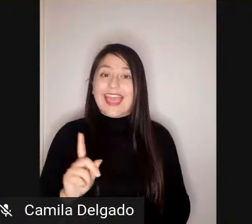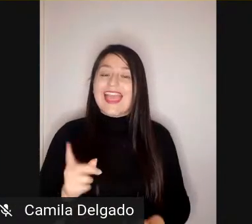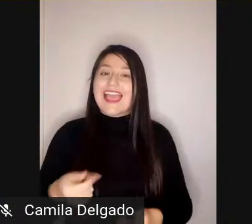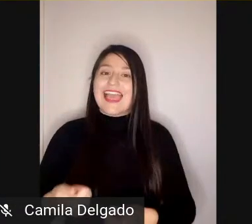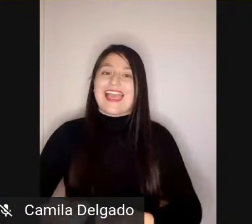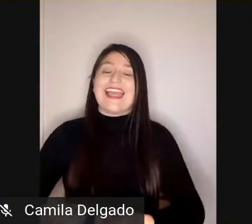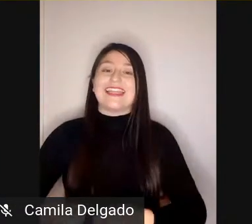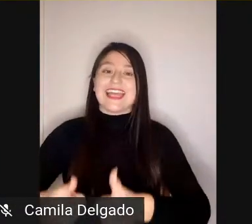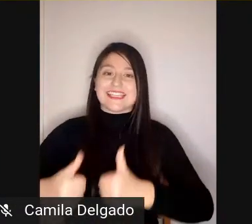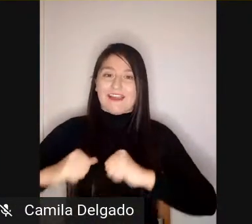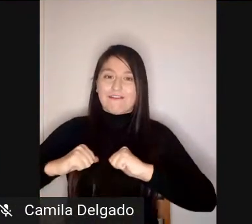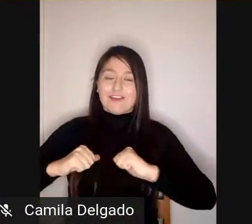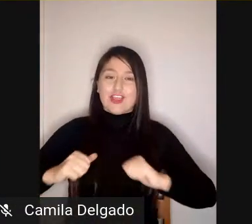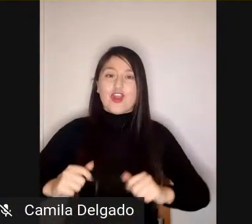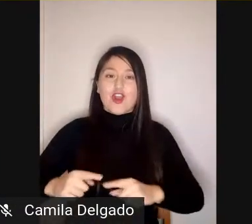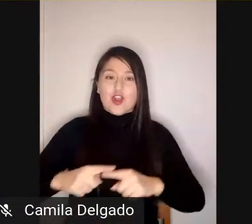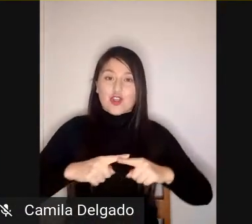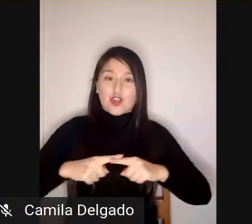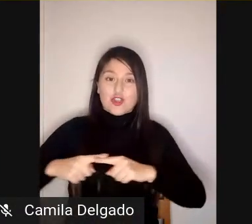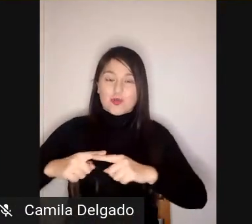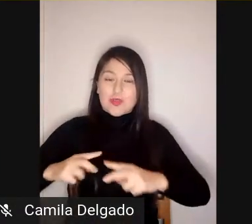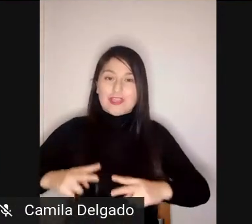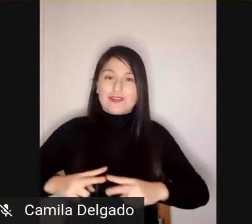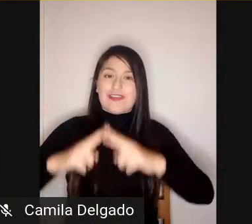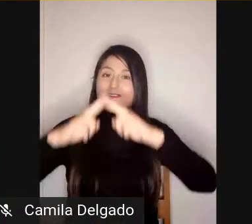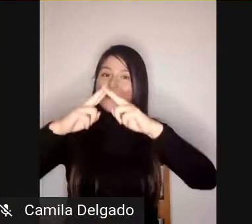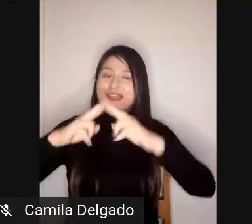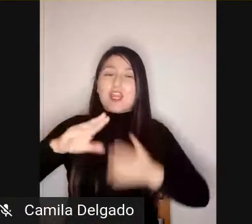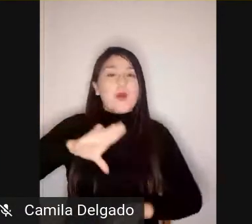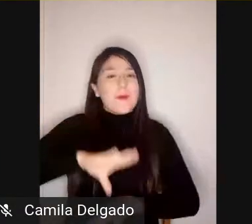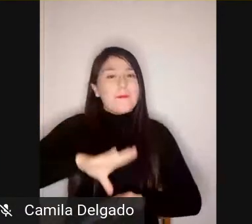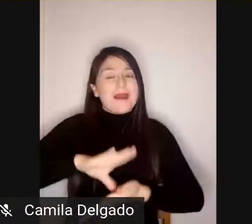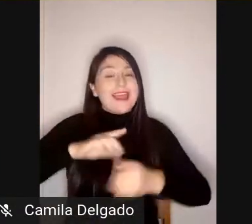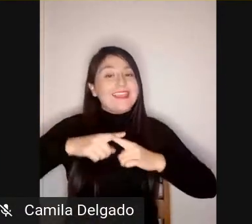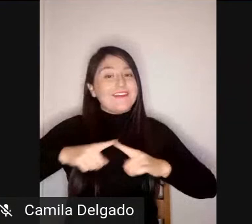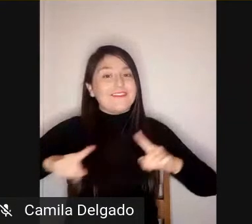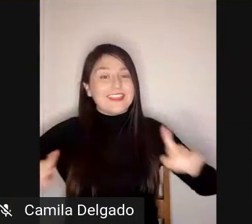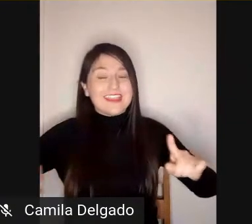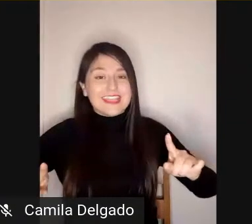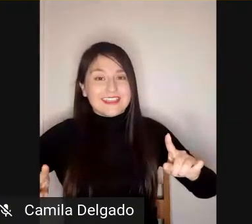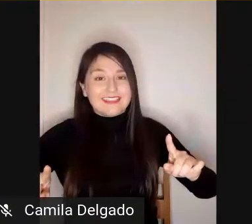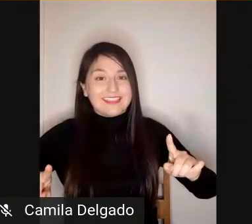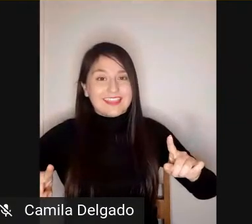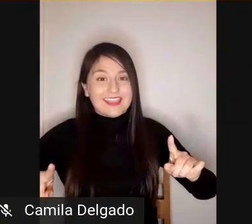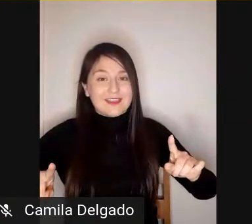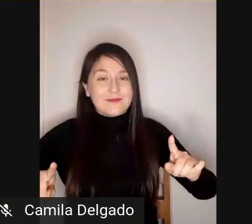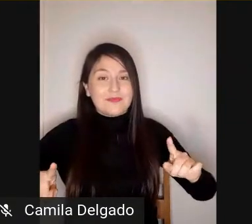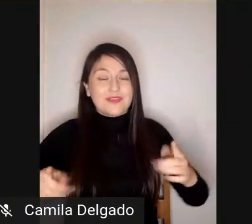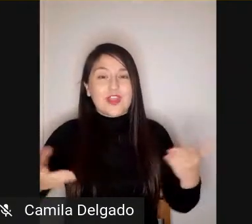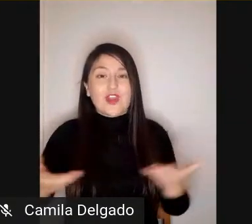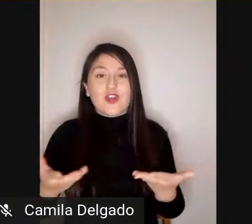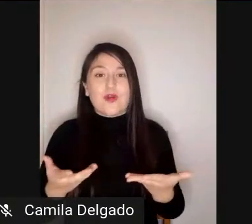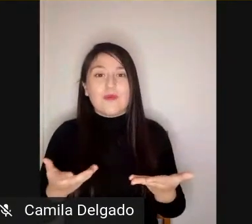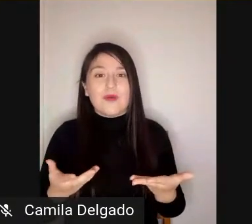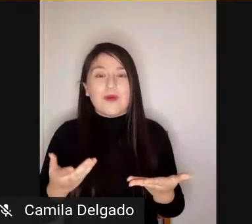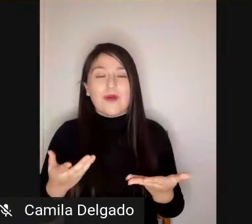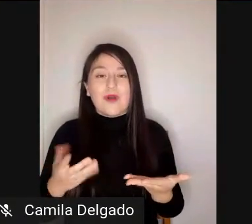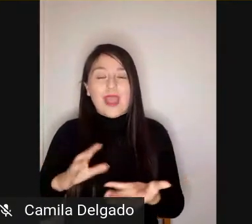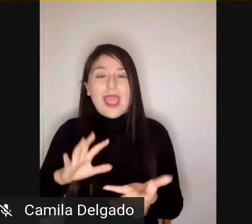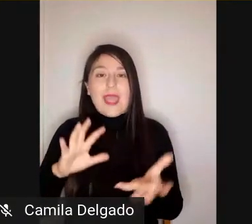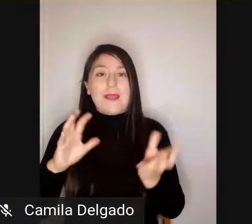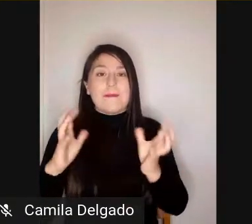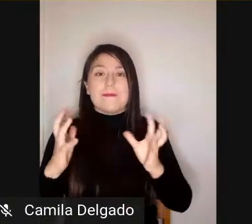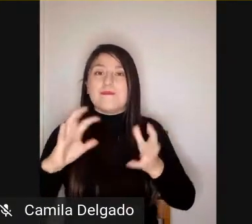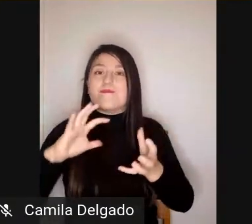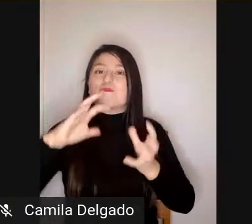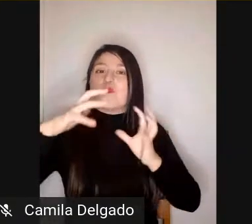con construir una sociedad, un país diferente, unos contenidos distintos al mundo de relaciones que tenemos con, desde nuestros